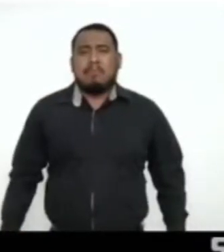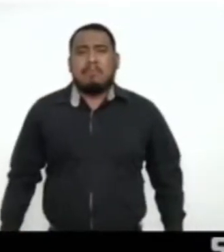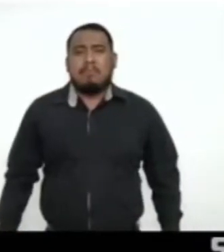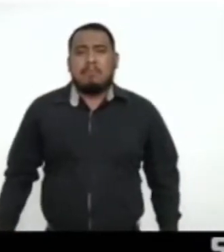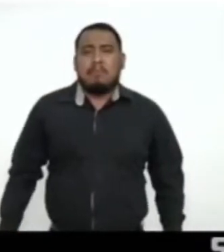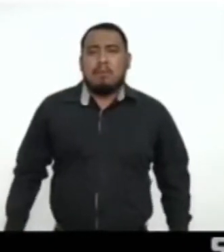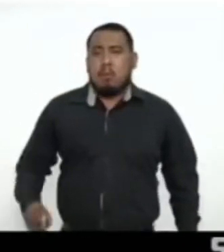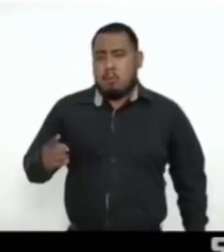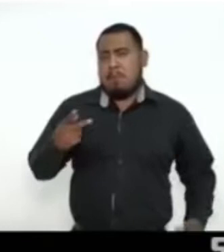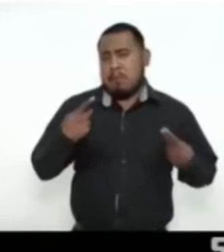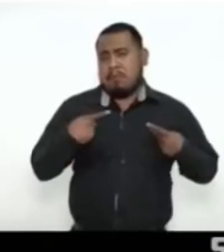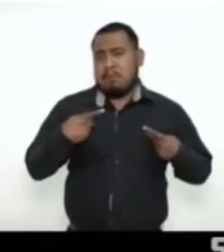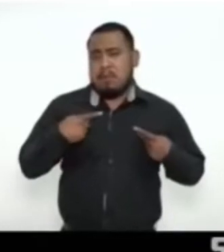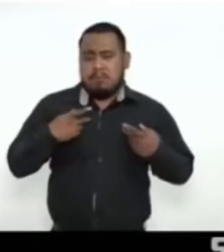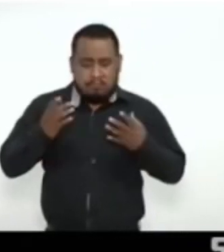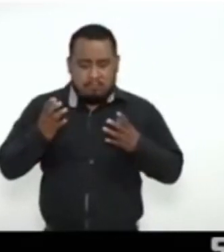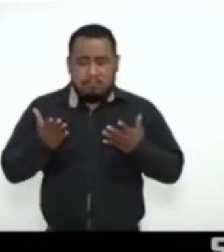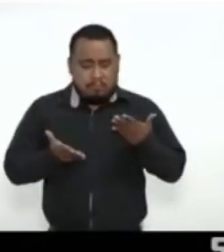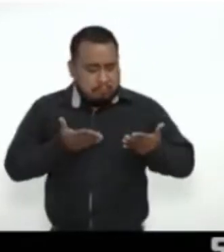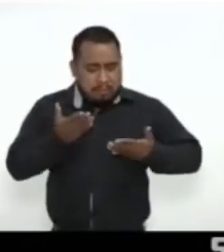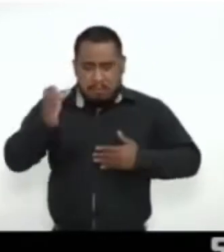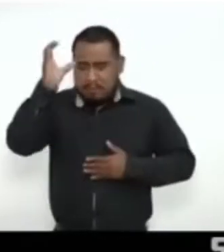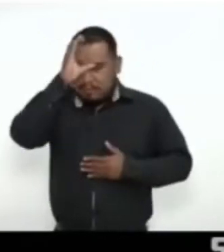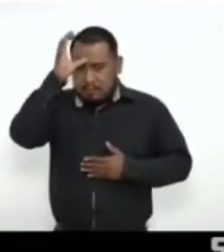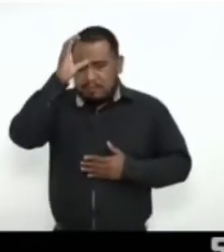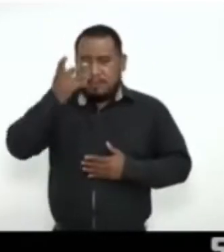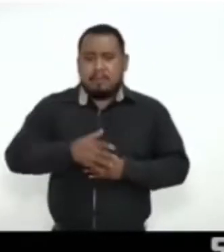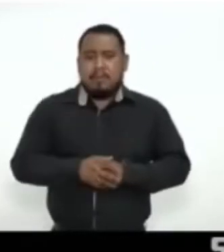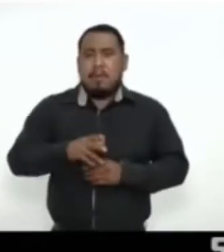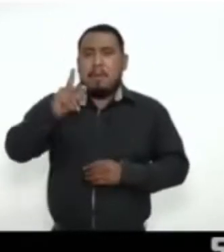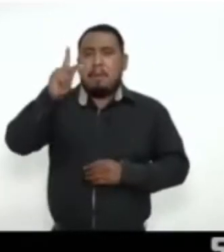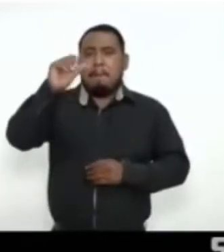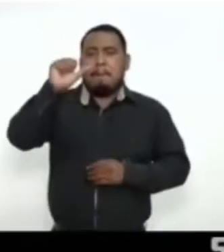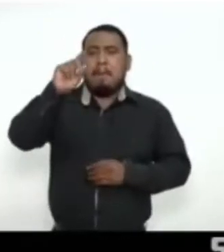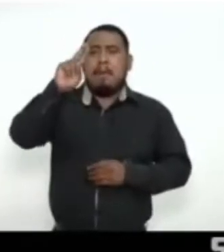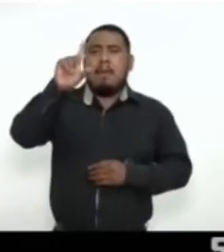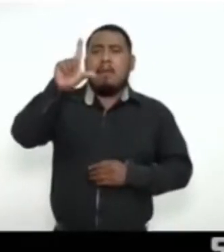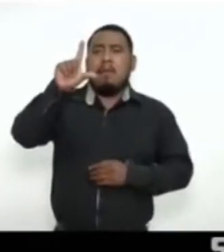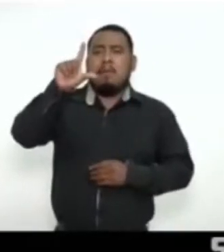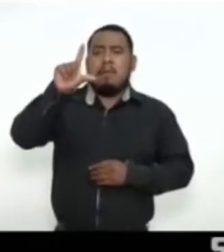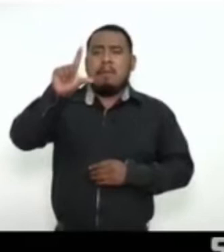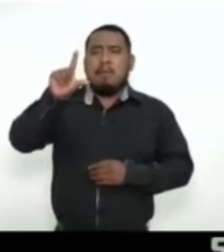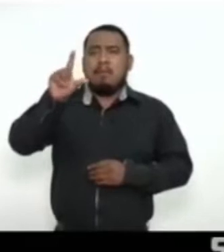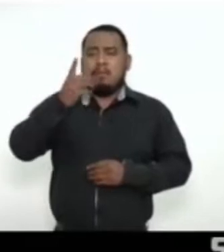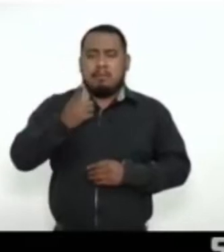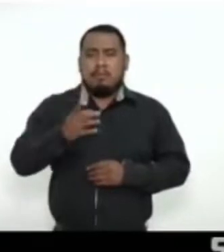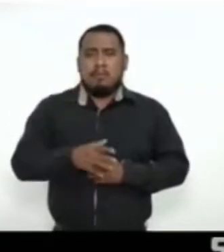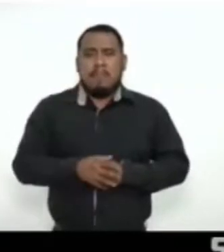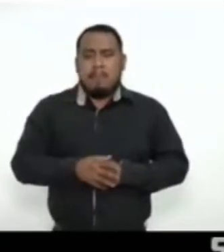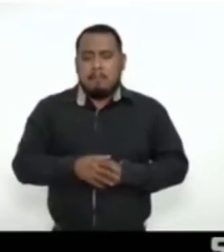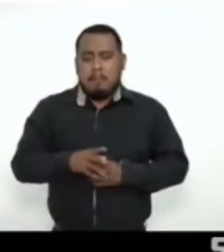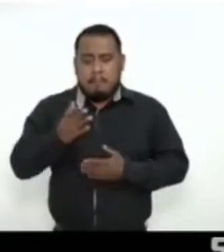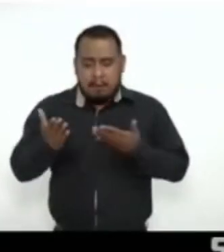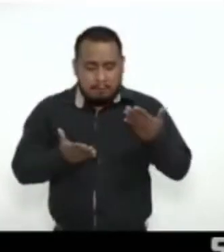Un neurocientífico norteamericano, que es Paul McGinn, desarrolló esta teoría del cerebro triurno. No quiere decir